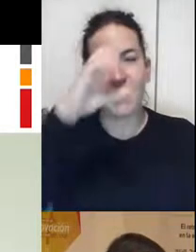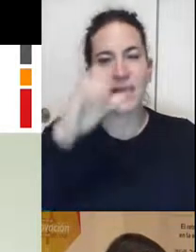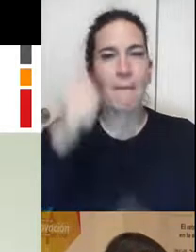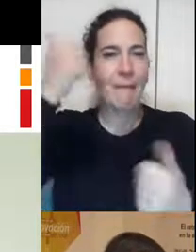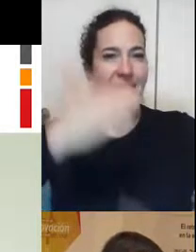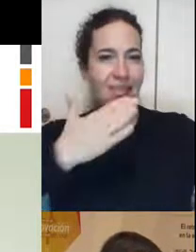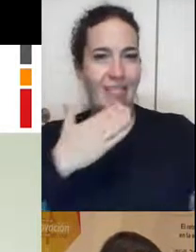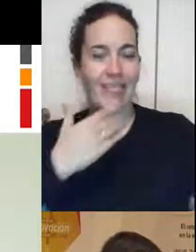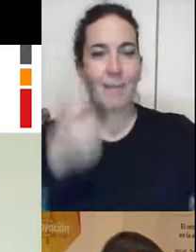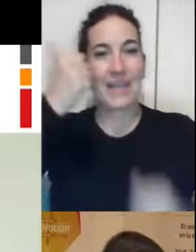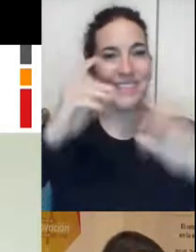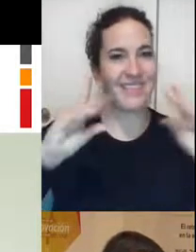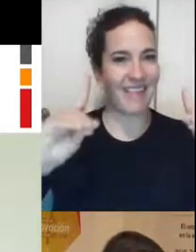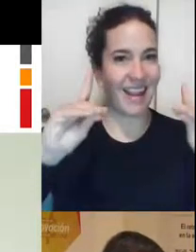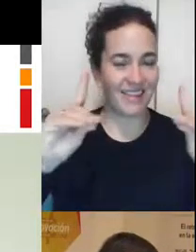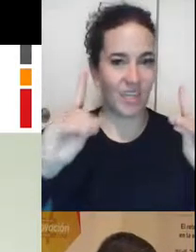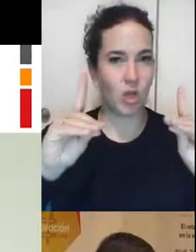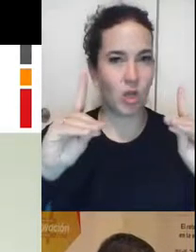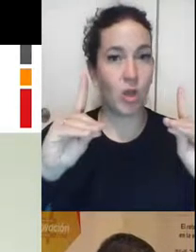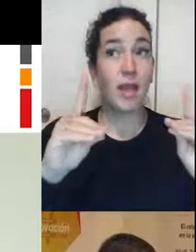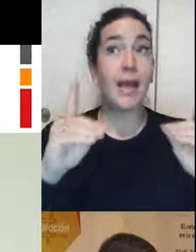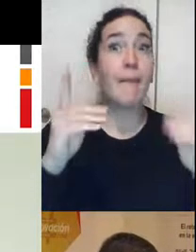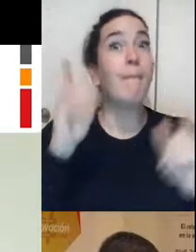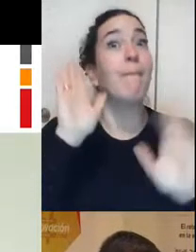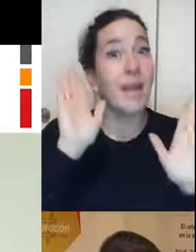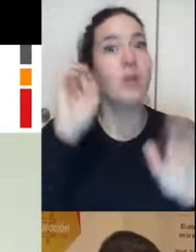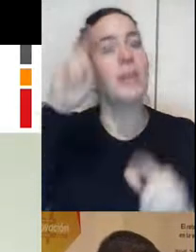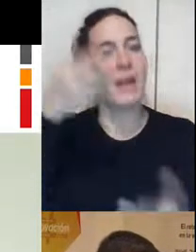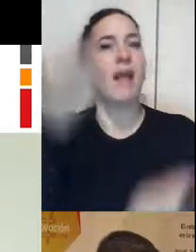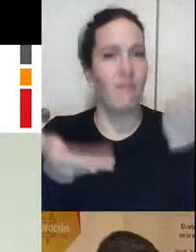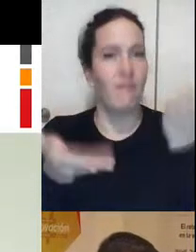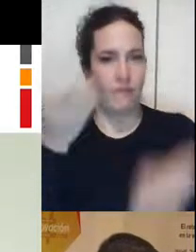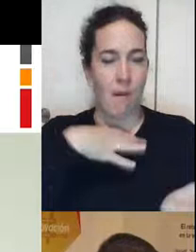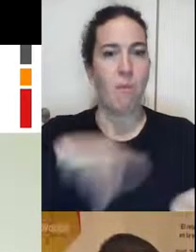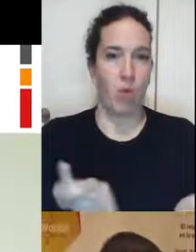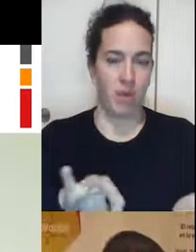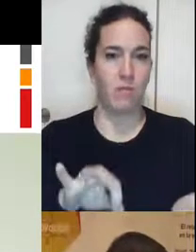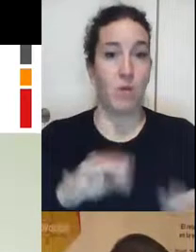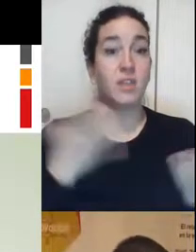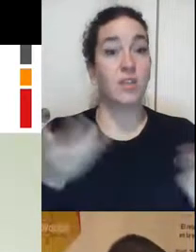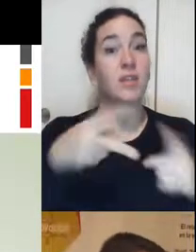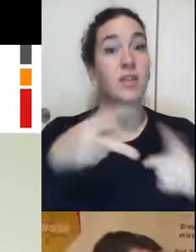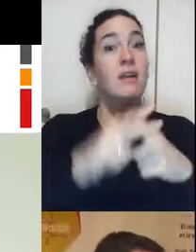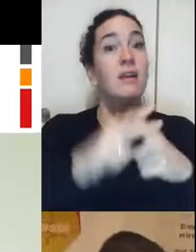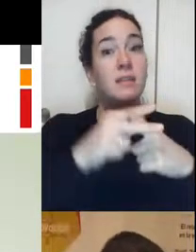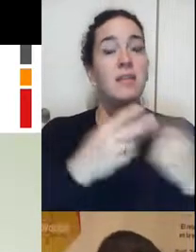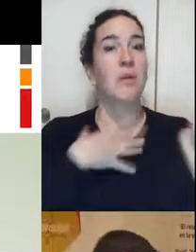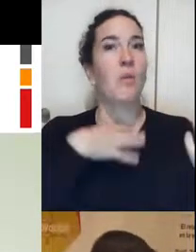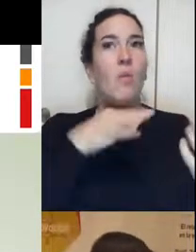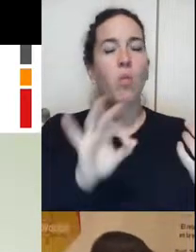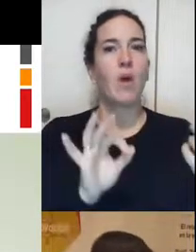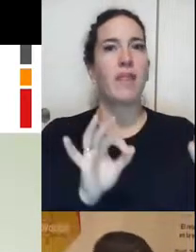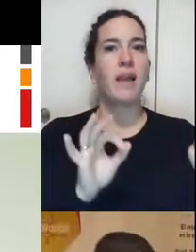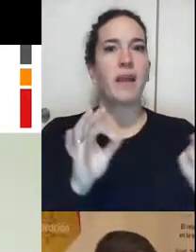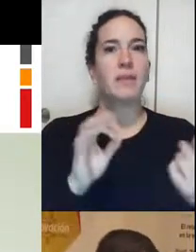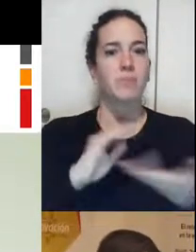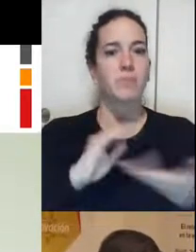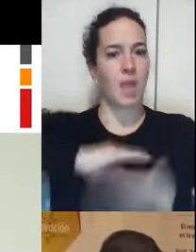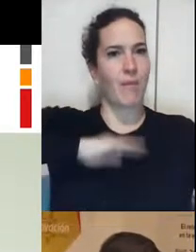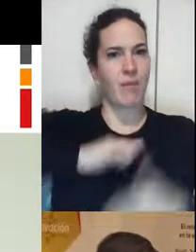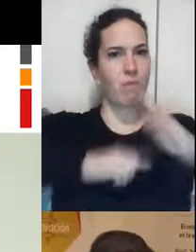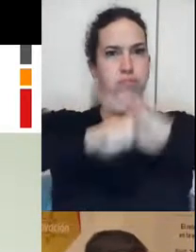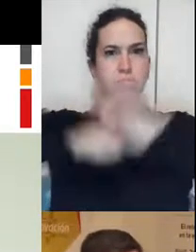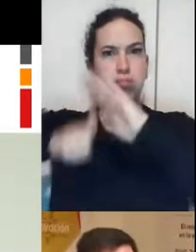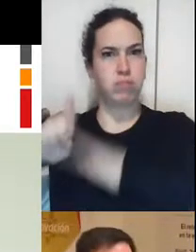didáctica, y a través de una práctica evaluable. El taller ofrecía, por lo tanto, la posibilidad de desarrollar múltiples competencias en ese